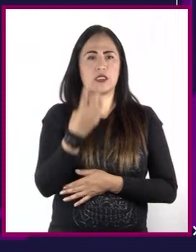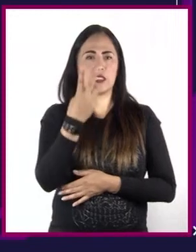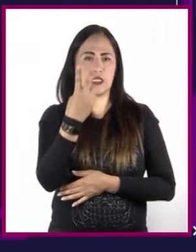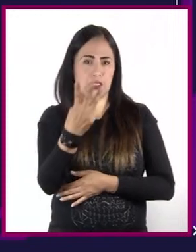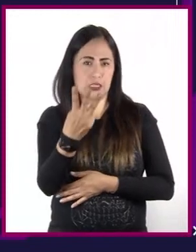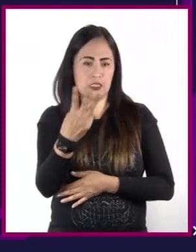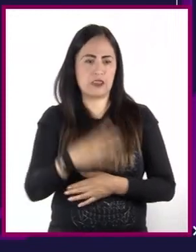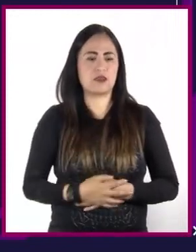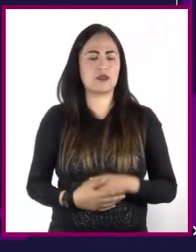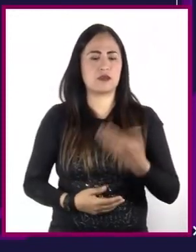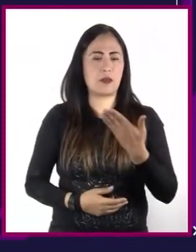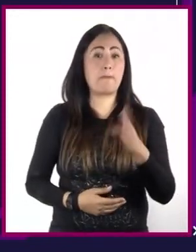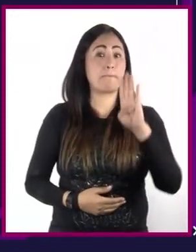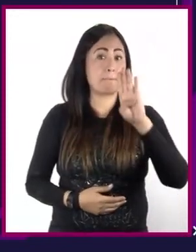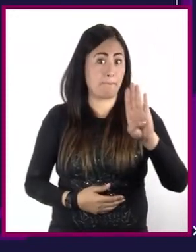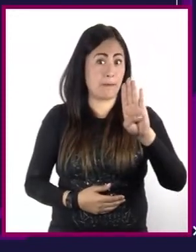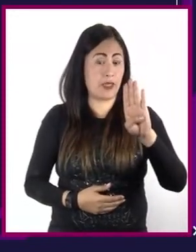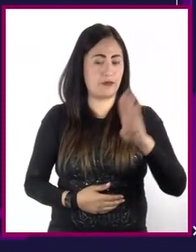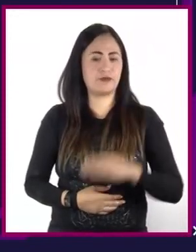y Rodrigo se tiene